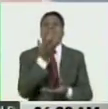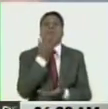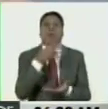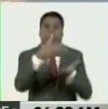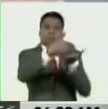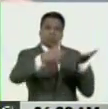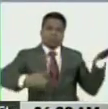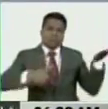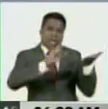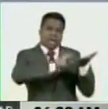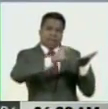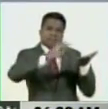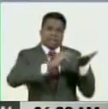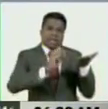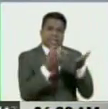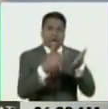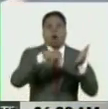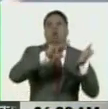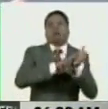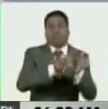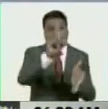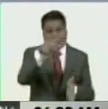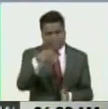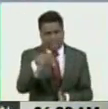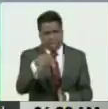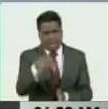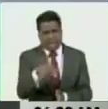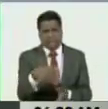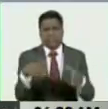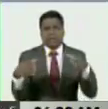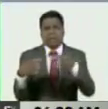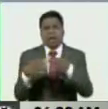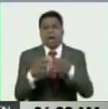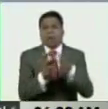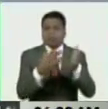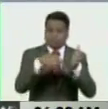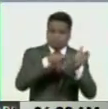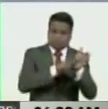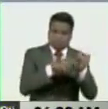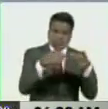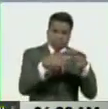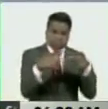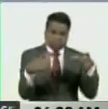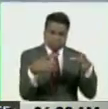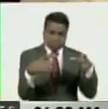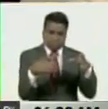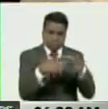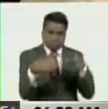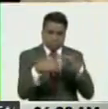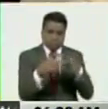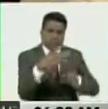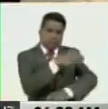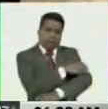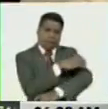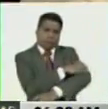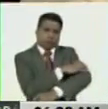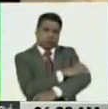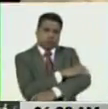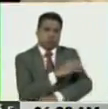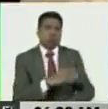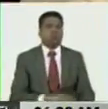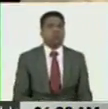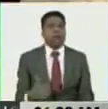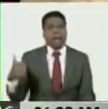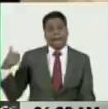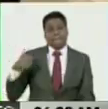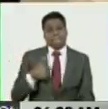proceso electoral, debían renovar. Entonces, me parece que es bien importante. Es el caso de la oposición, ¿no? Porque ellos fueron con la tarjeta de la llamada